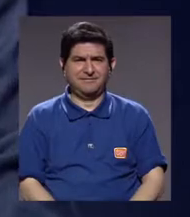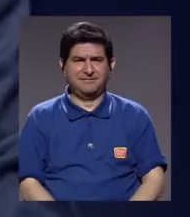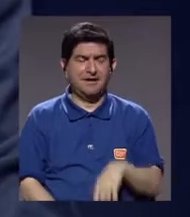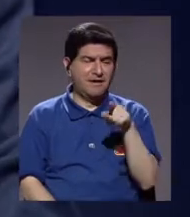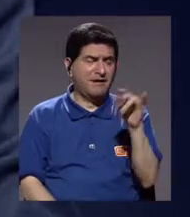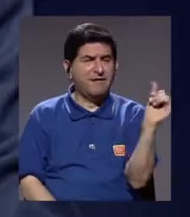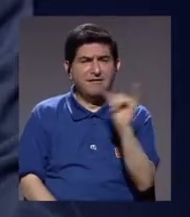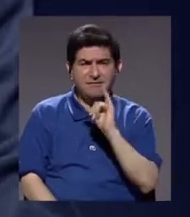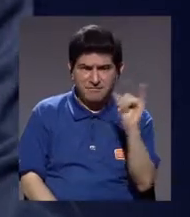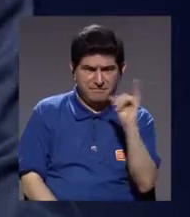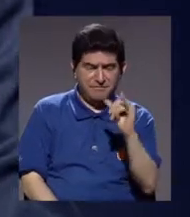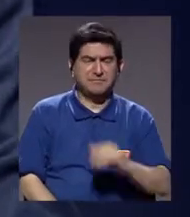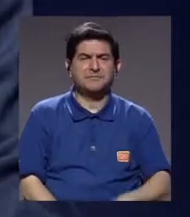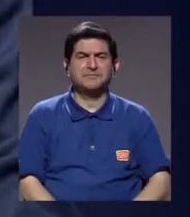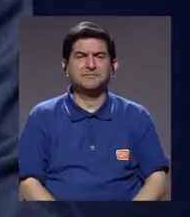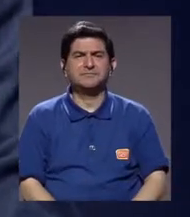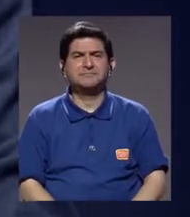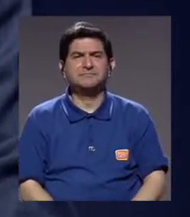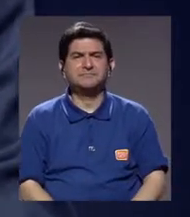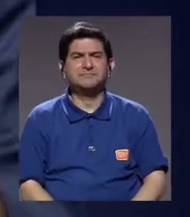muchos también